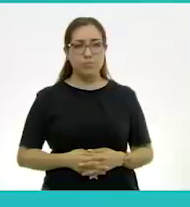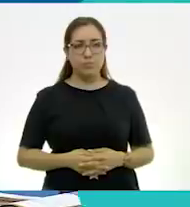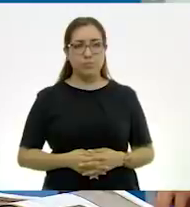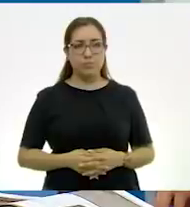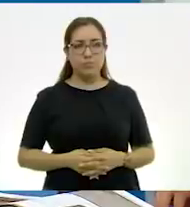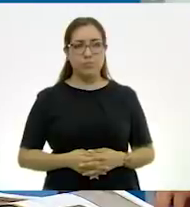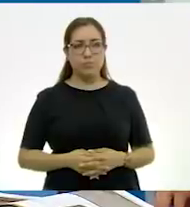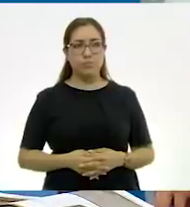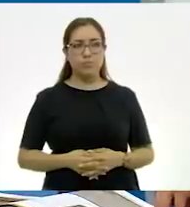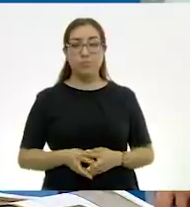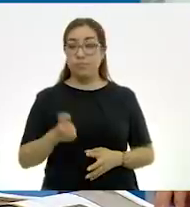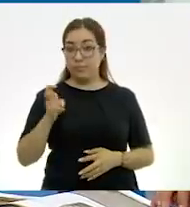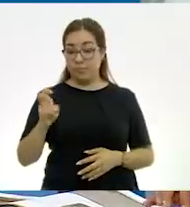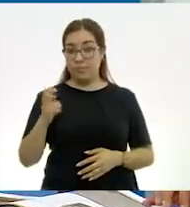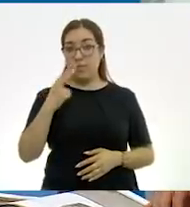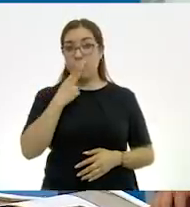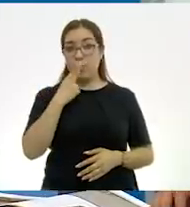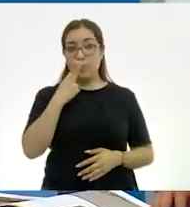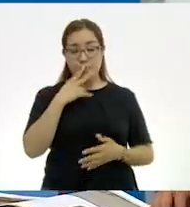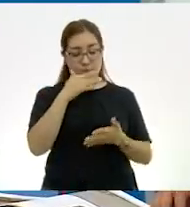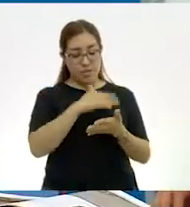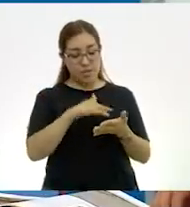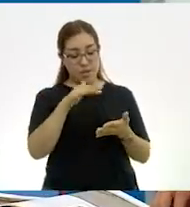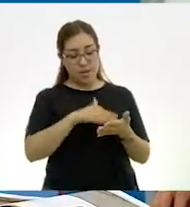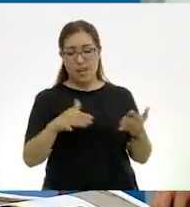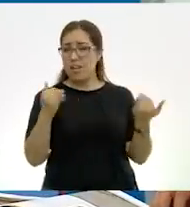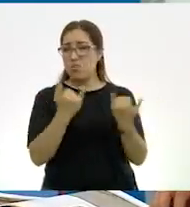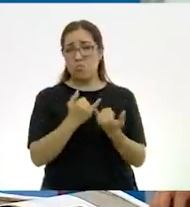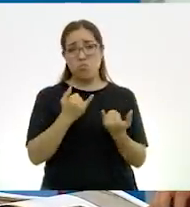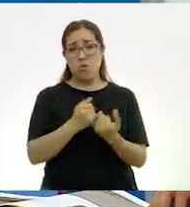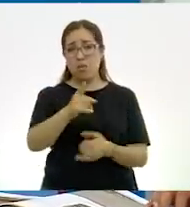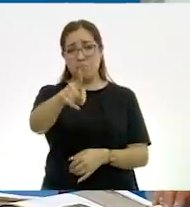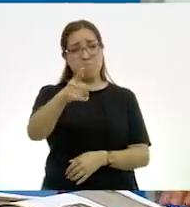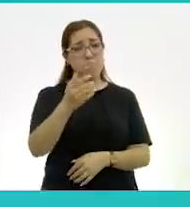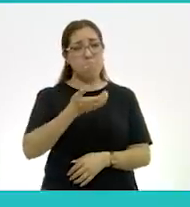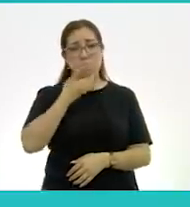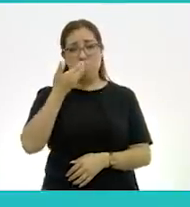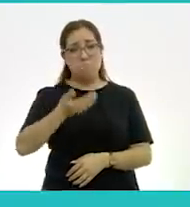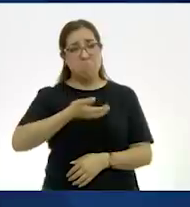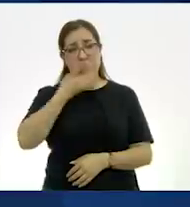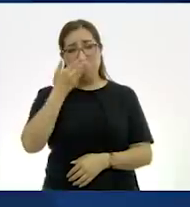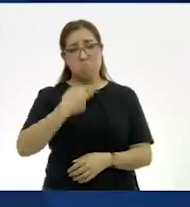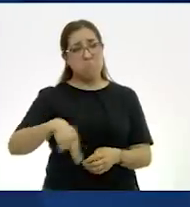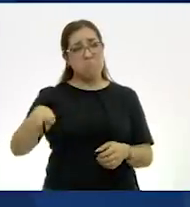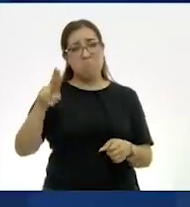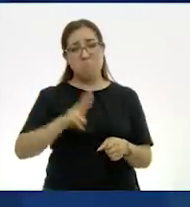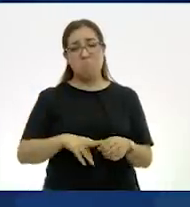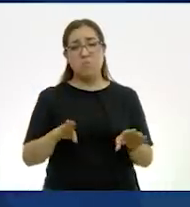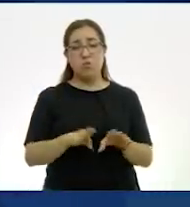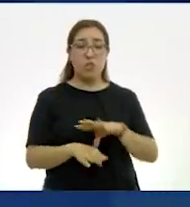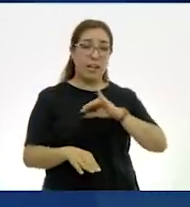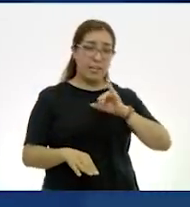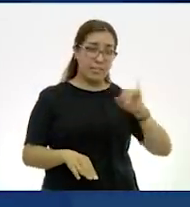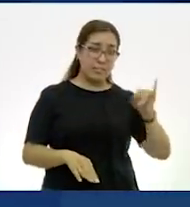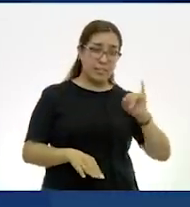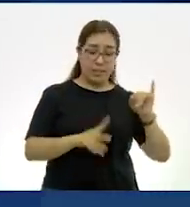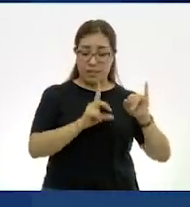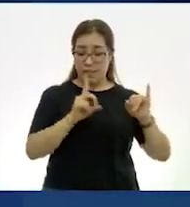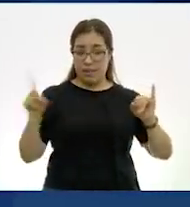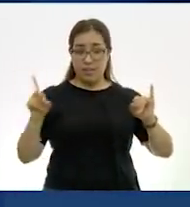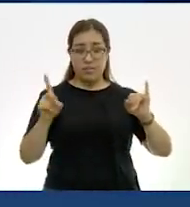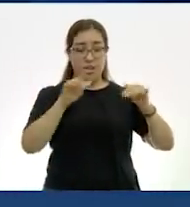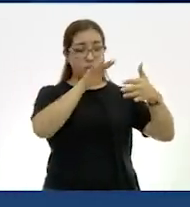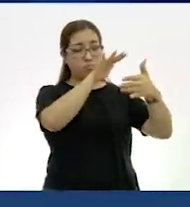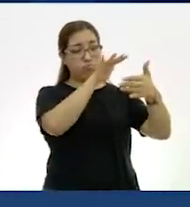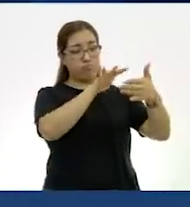Este sistema de escritura se lee como el que nosotros empleamos cotidianamente, es decir, de izquierda a derecha y de arriba hacia